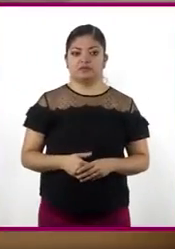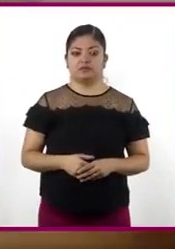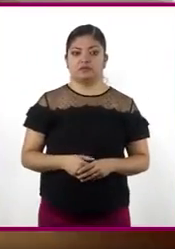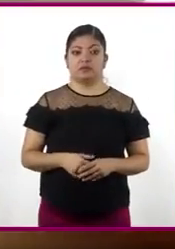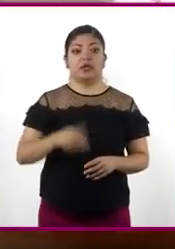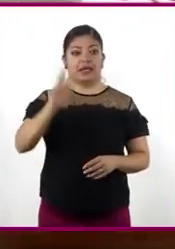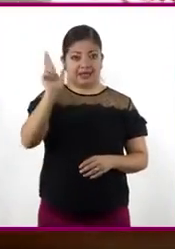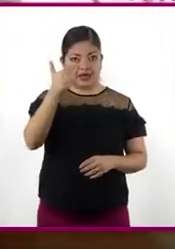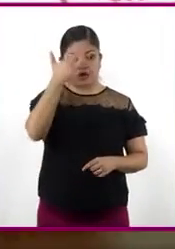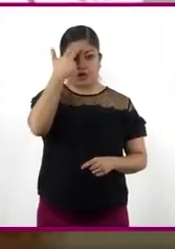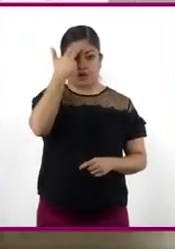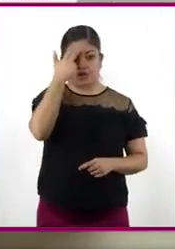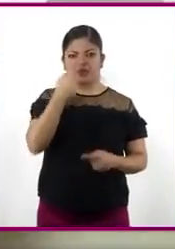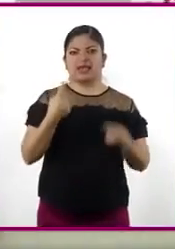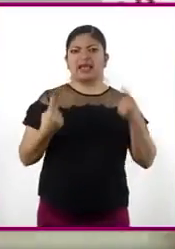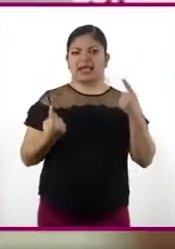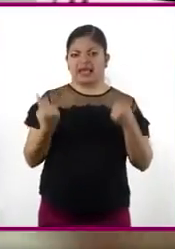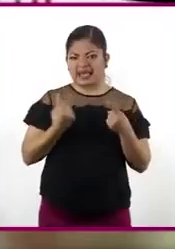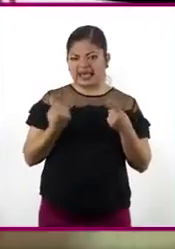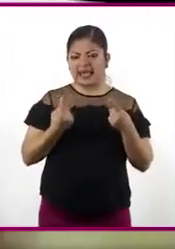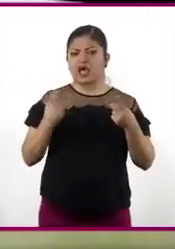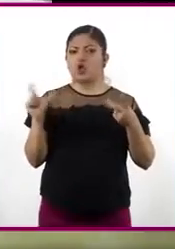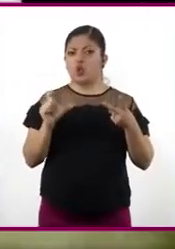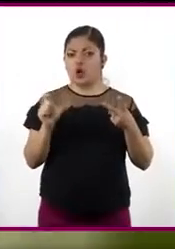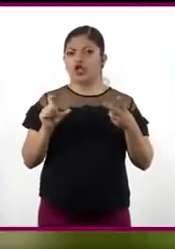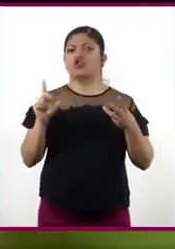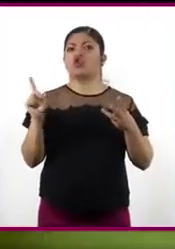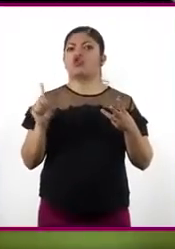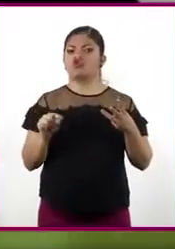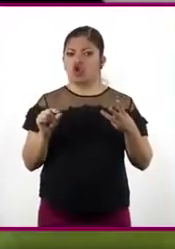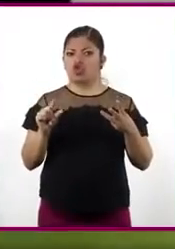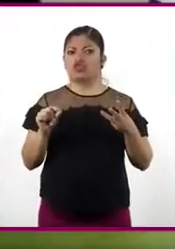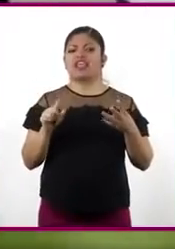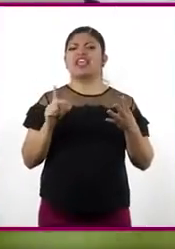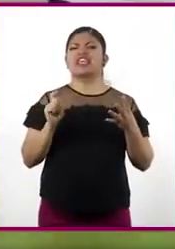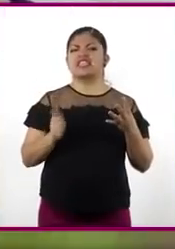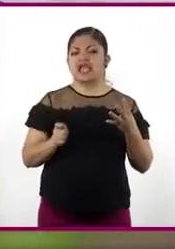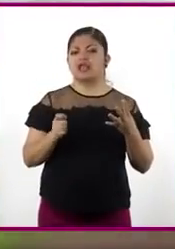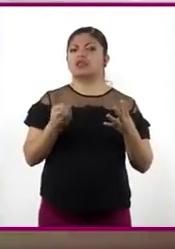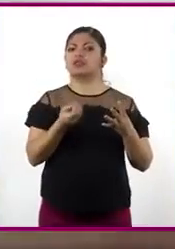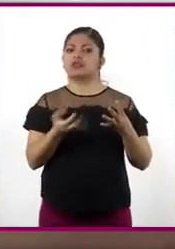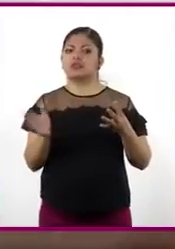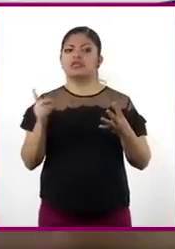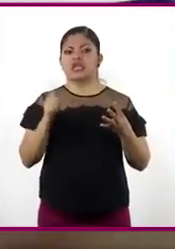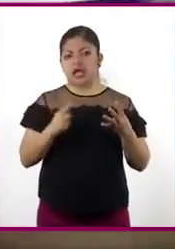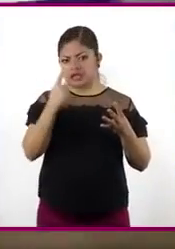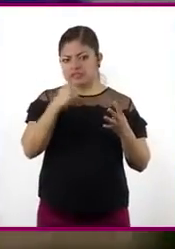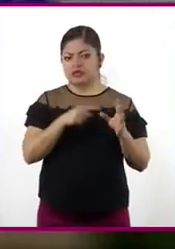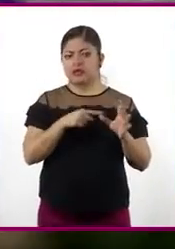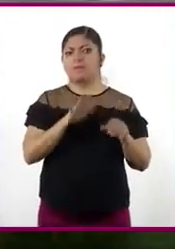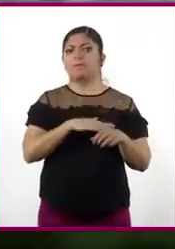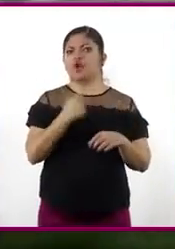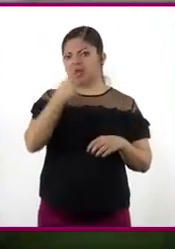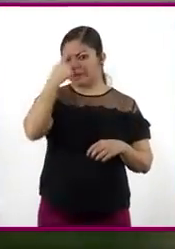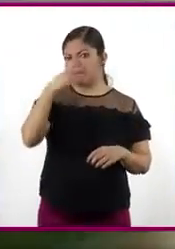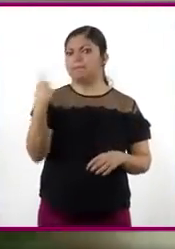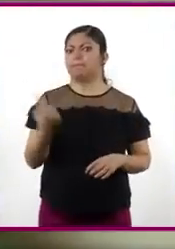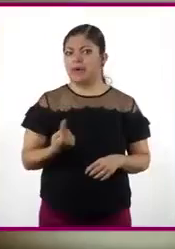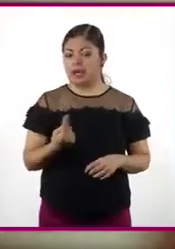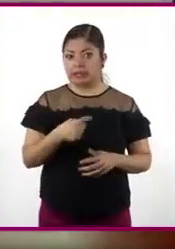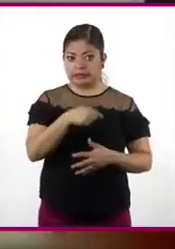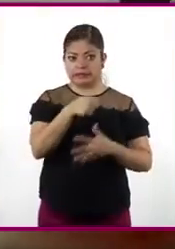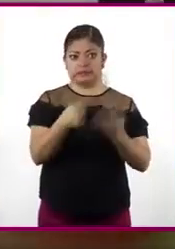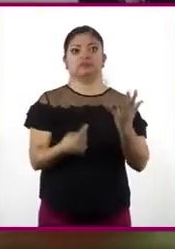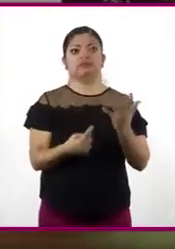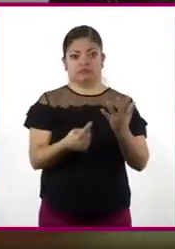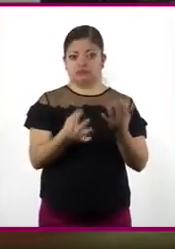Recordemos que el qué, cuándo, dónde, quién o quiénes, por qué y el para qué son las preguntas básicas